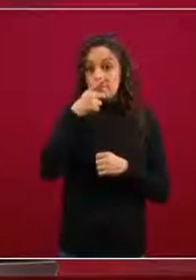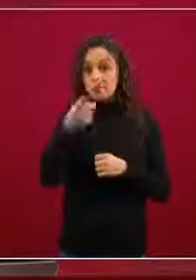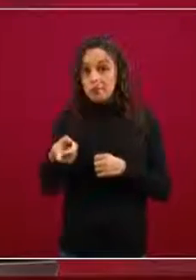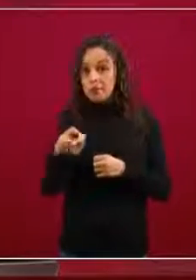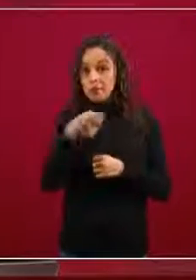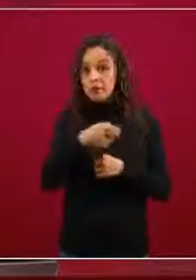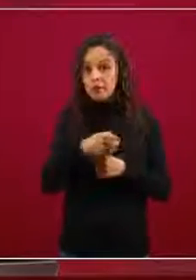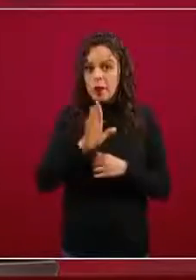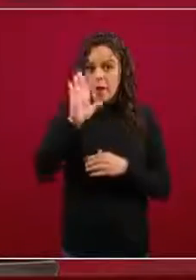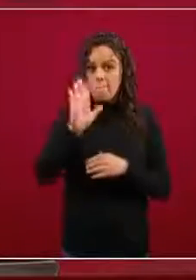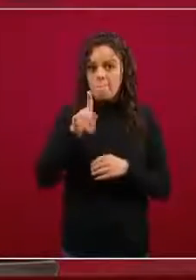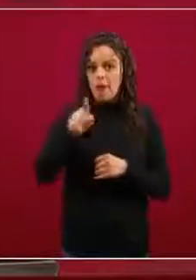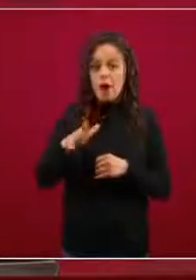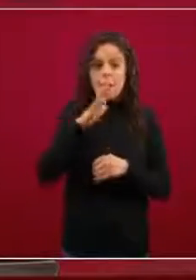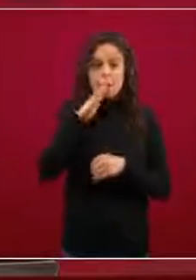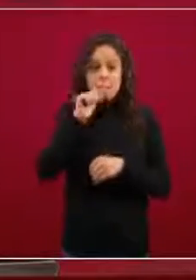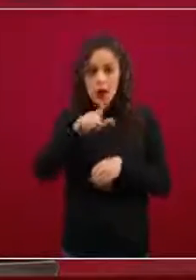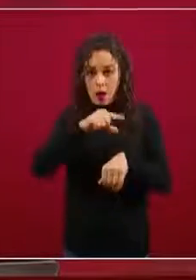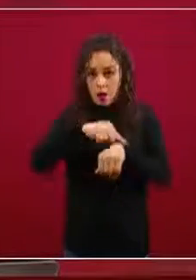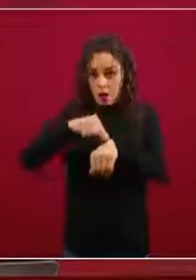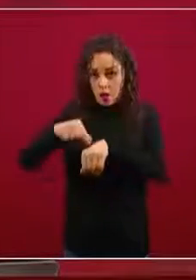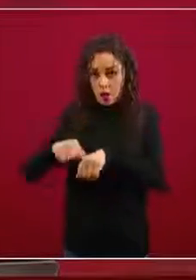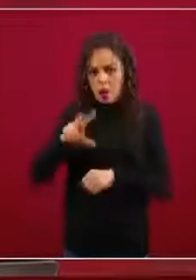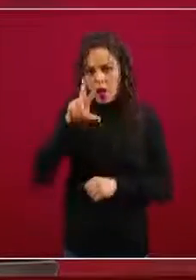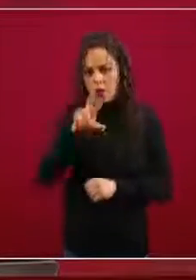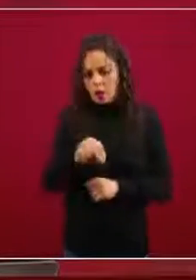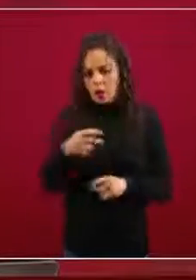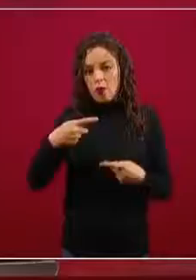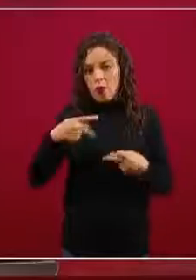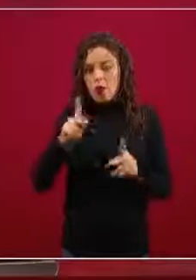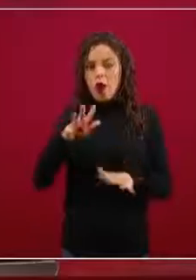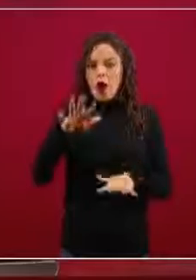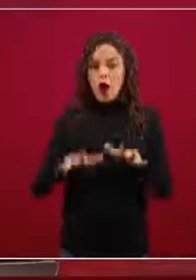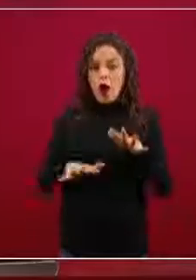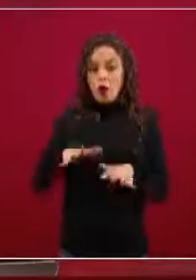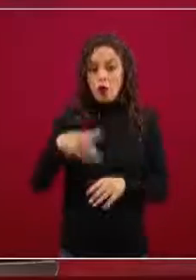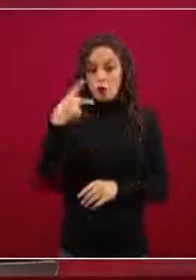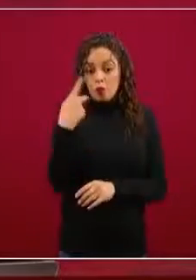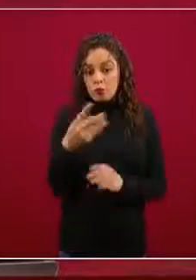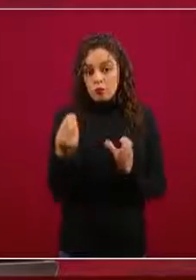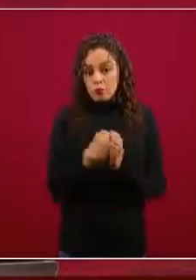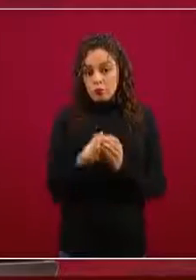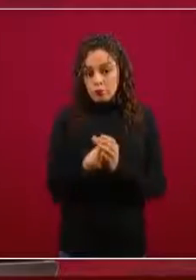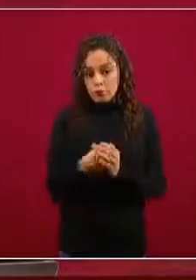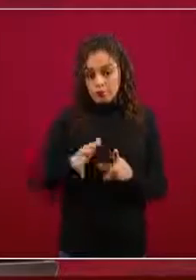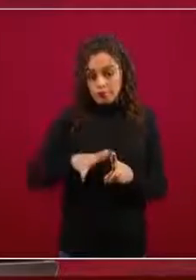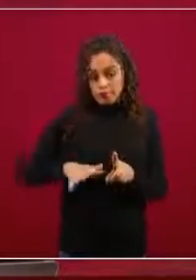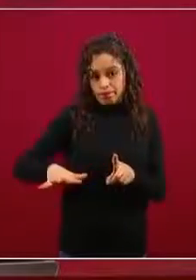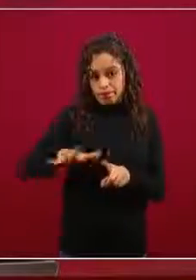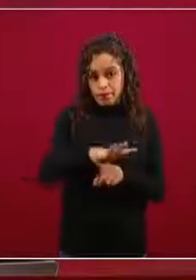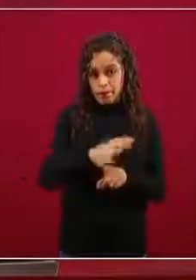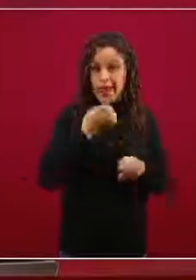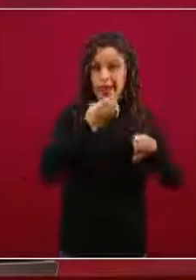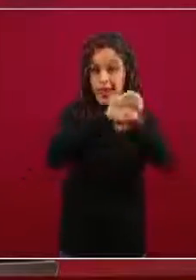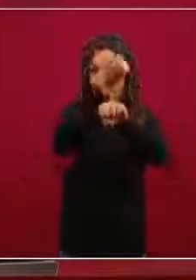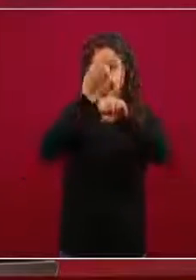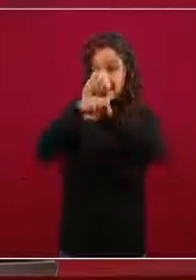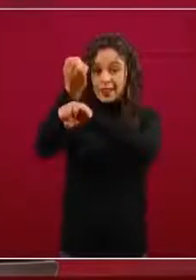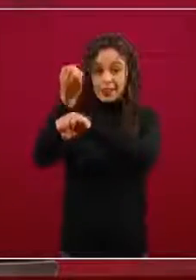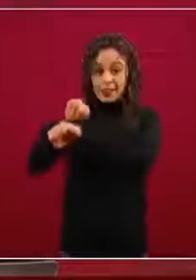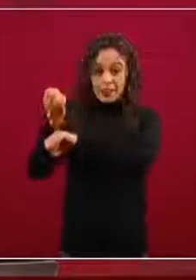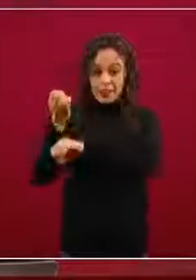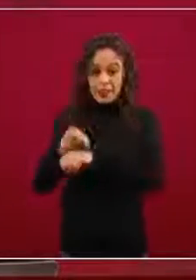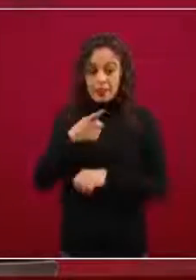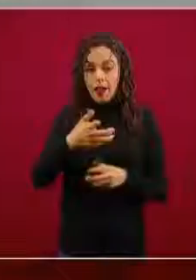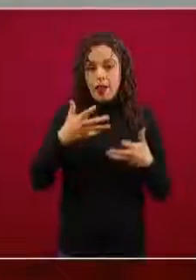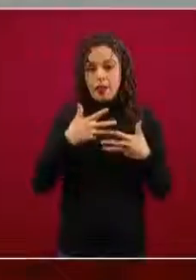así. A veces es retos operativos, no necesariamente en todos los estados existe el personal designado